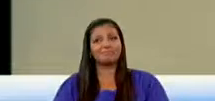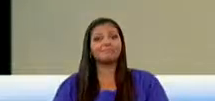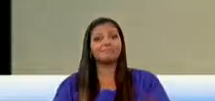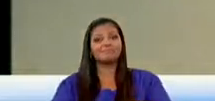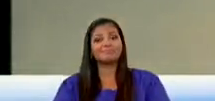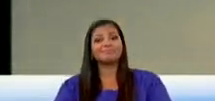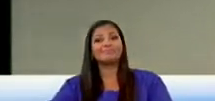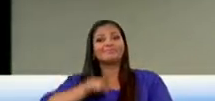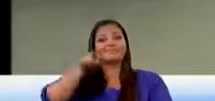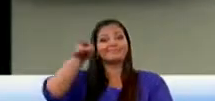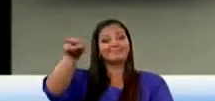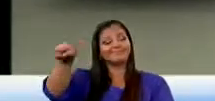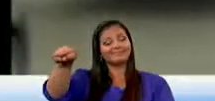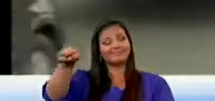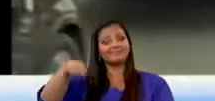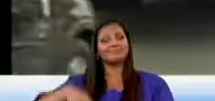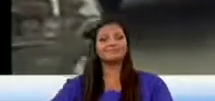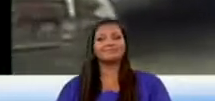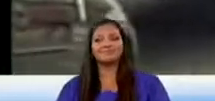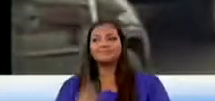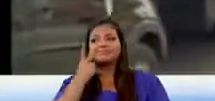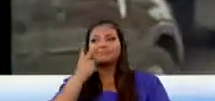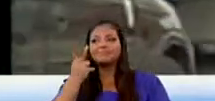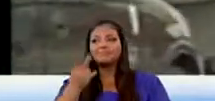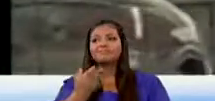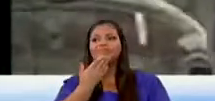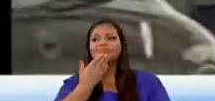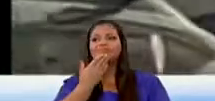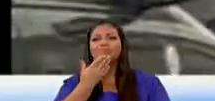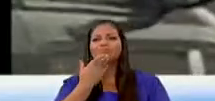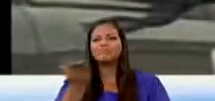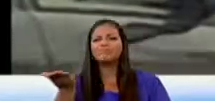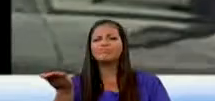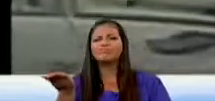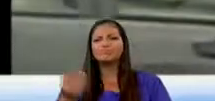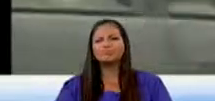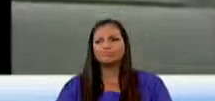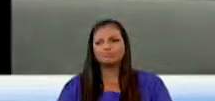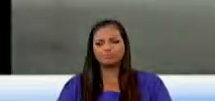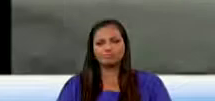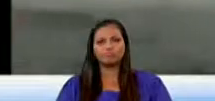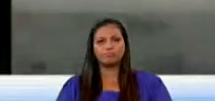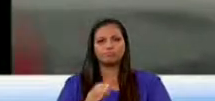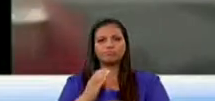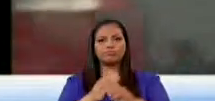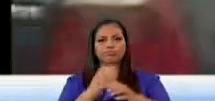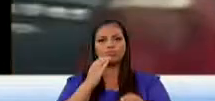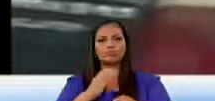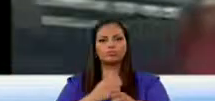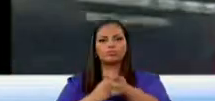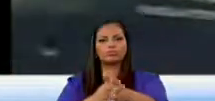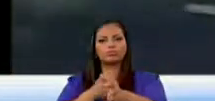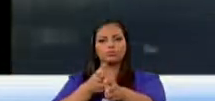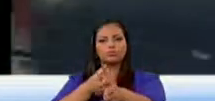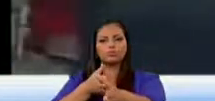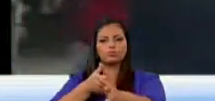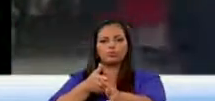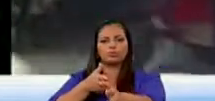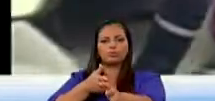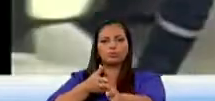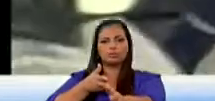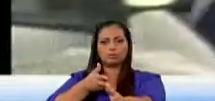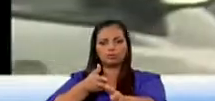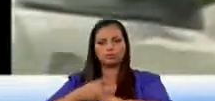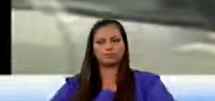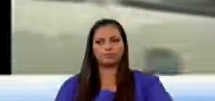extremo, allá, miren cómo se forma la línea, la columna de estos buses, por ejemplo. Decían las personas que ellos